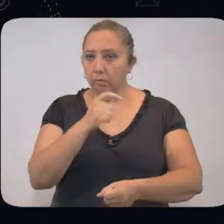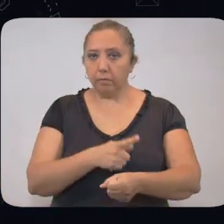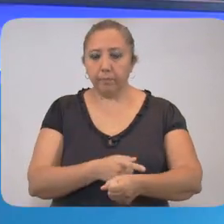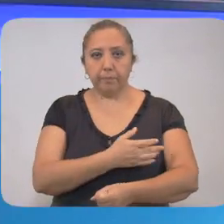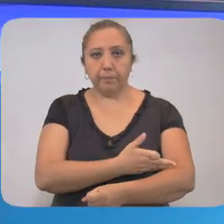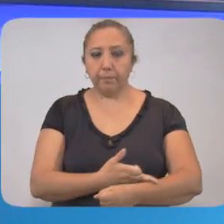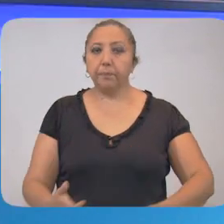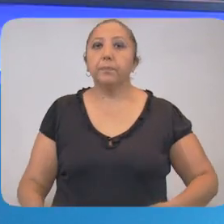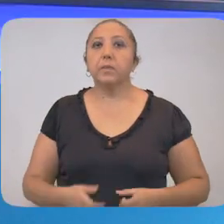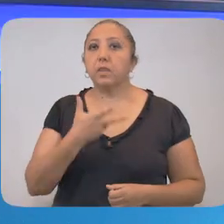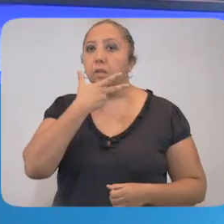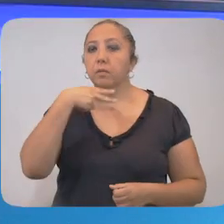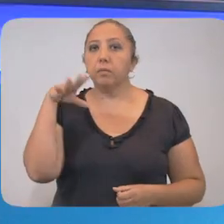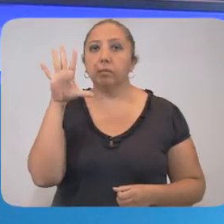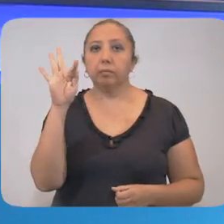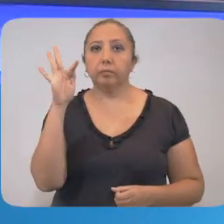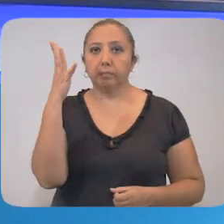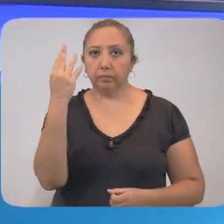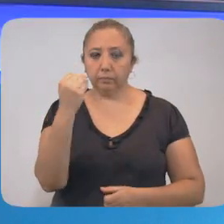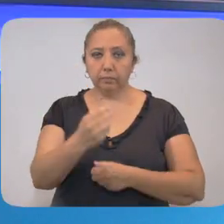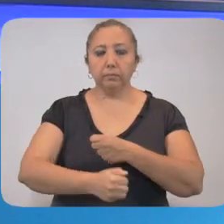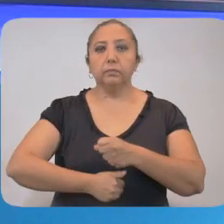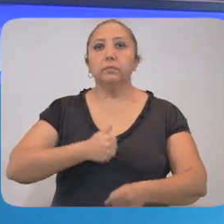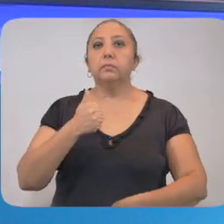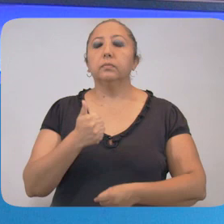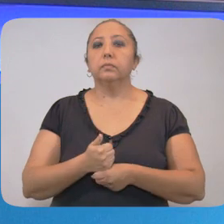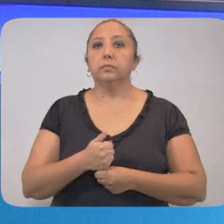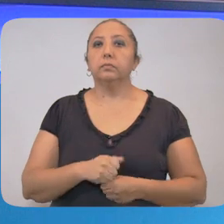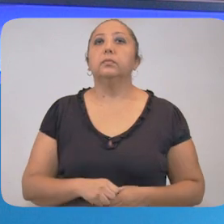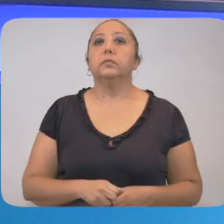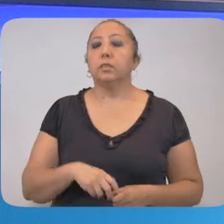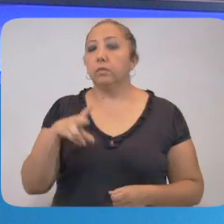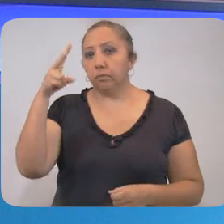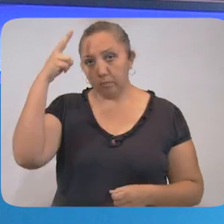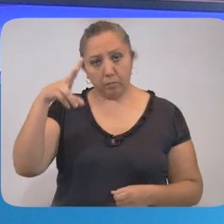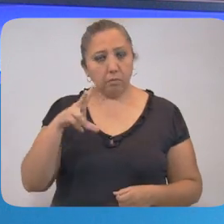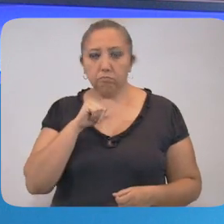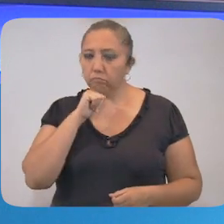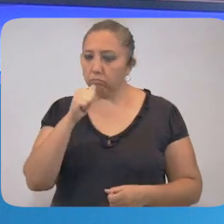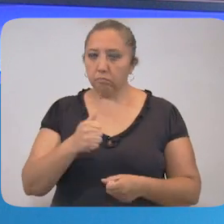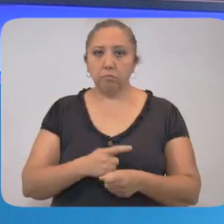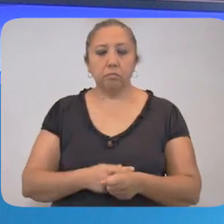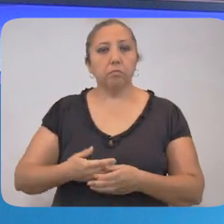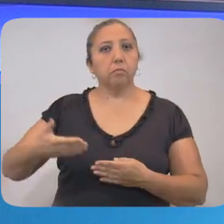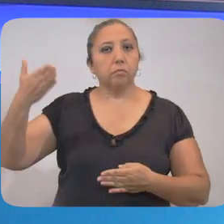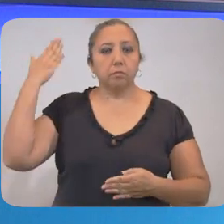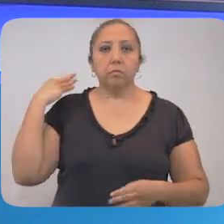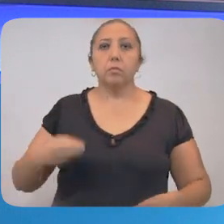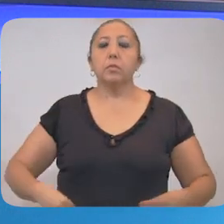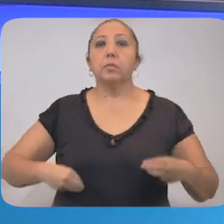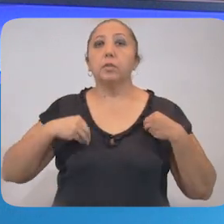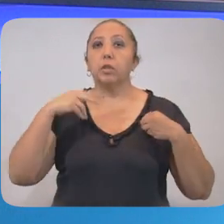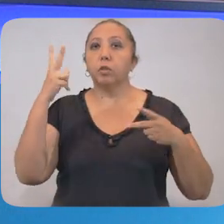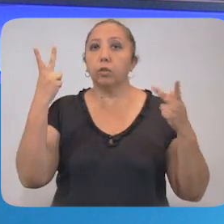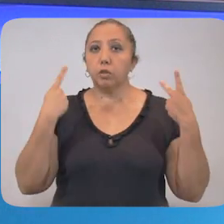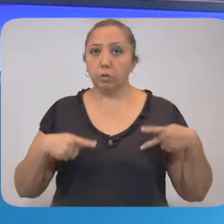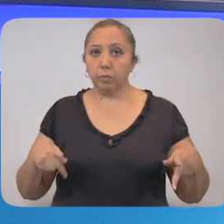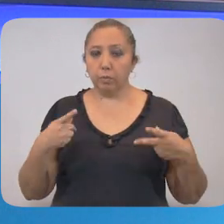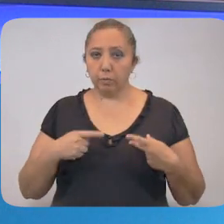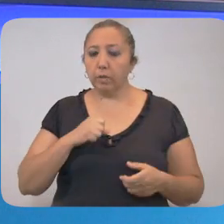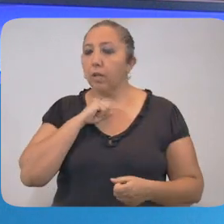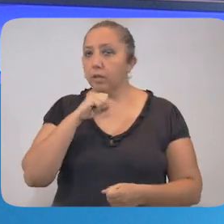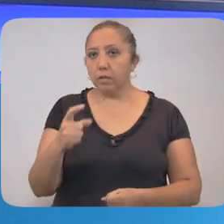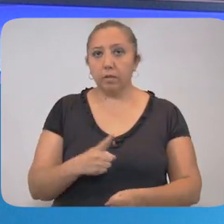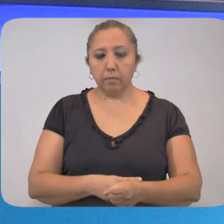síntomas. Hombre de 49 años de edad, de Mérida. No se reportan enfermedades previas. Convivía con 2 contactos que se reportan